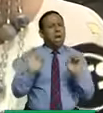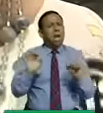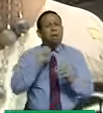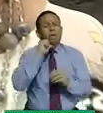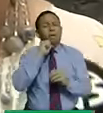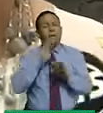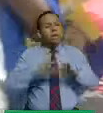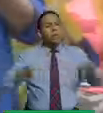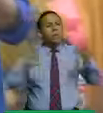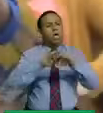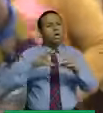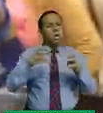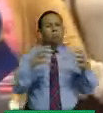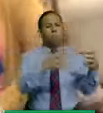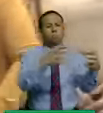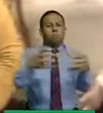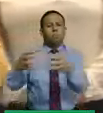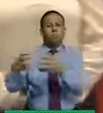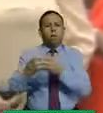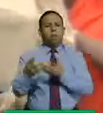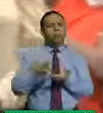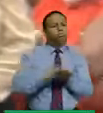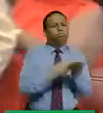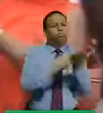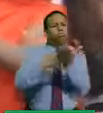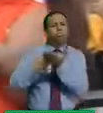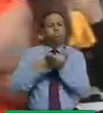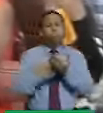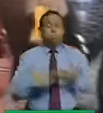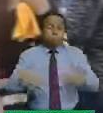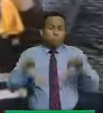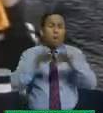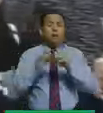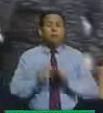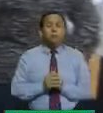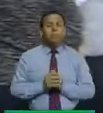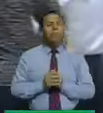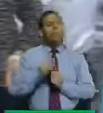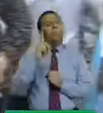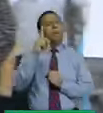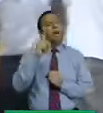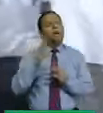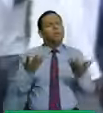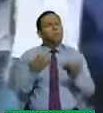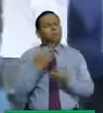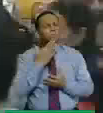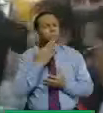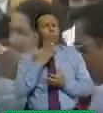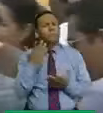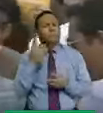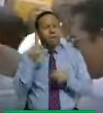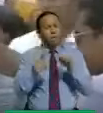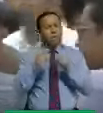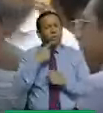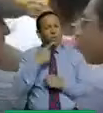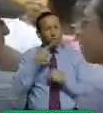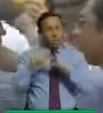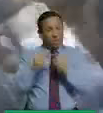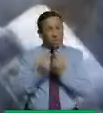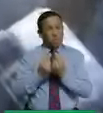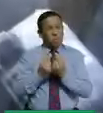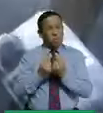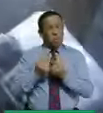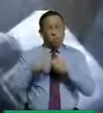conversar con todas las bancadas. Pero la segunda fuerza política del legislativo cree que hay líneas litorales que no se pueden